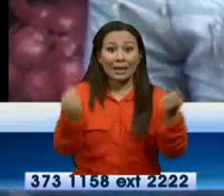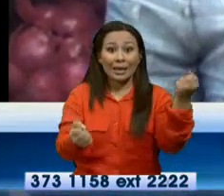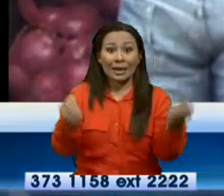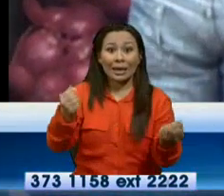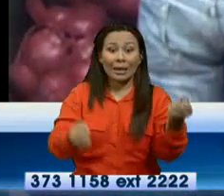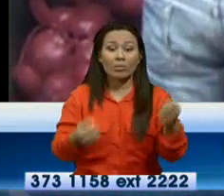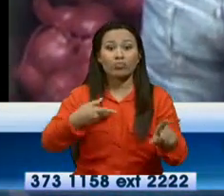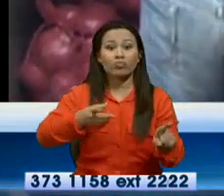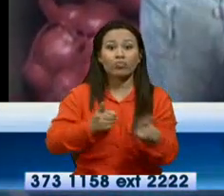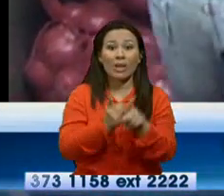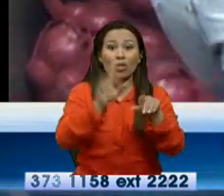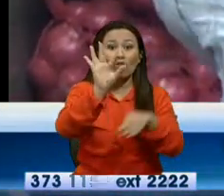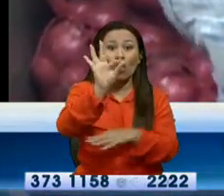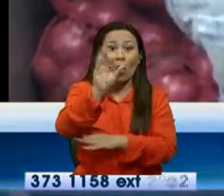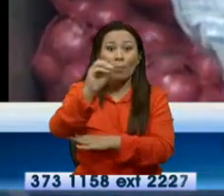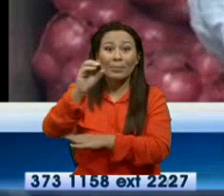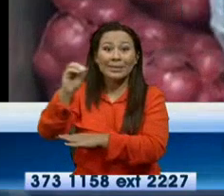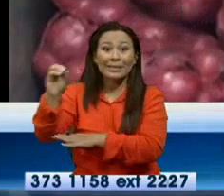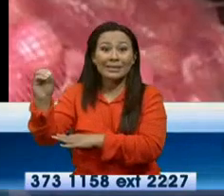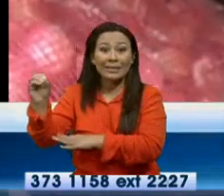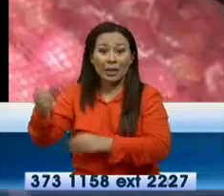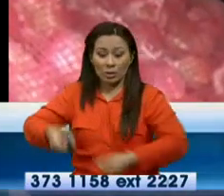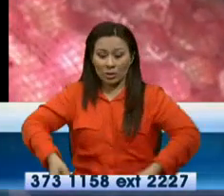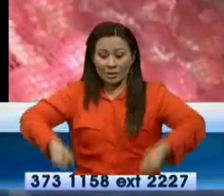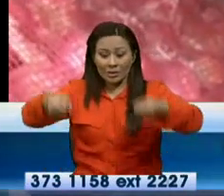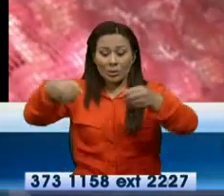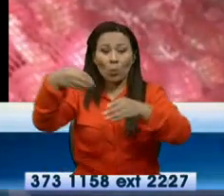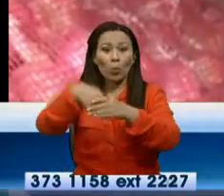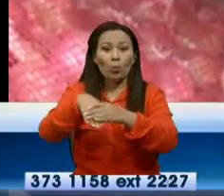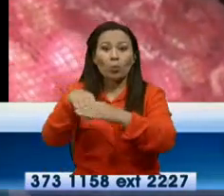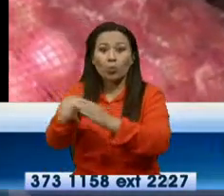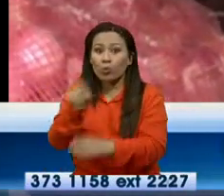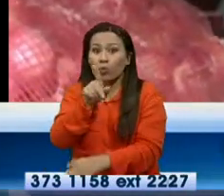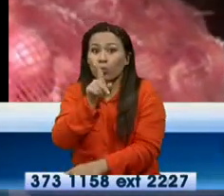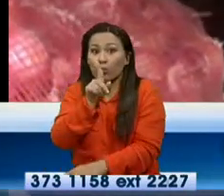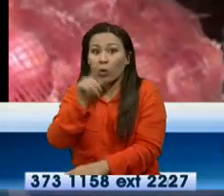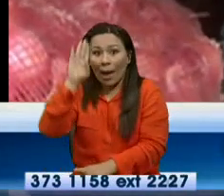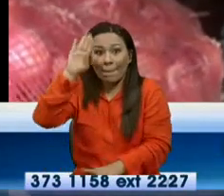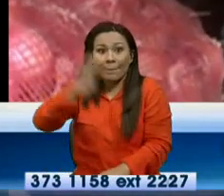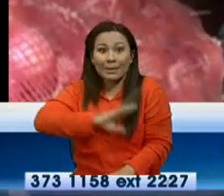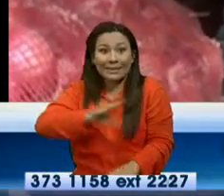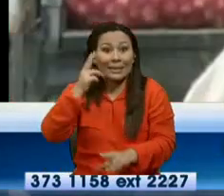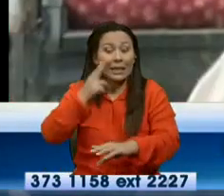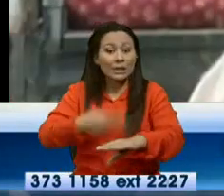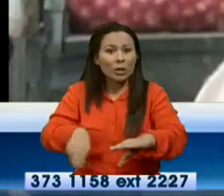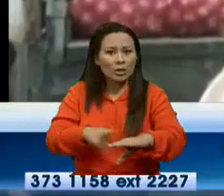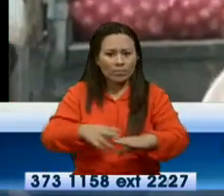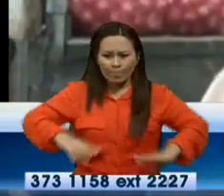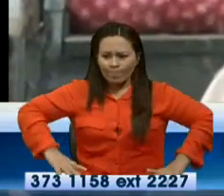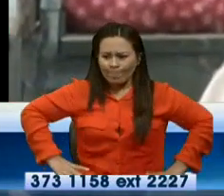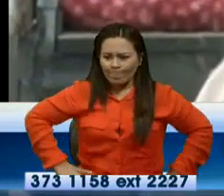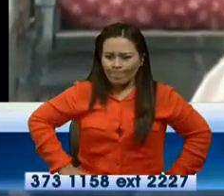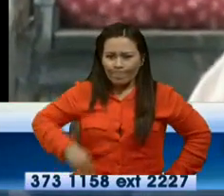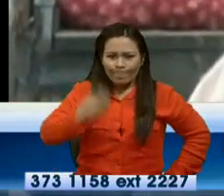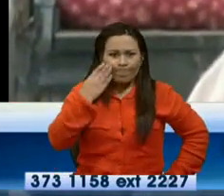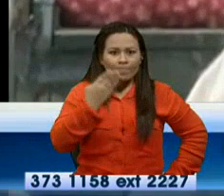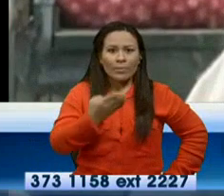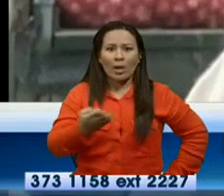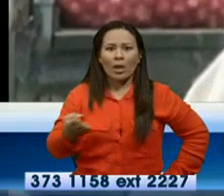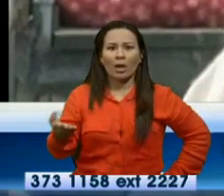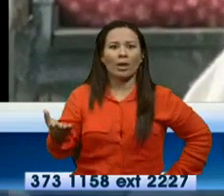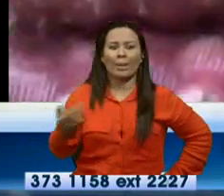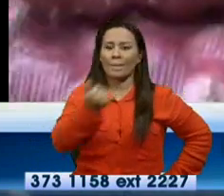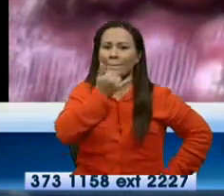de la Unidad de Investigaciones de Delitos Energéticos e Hidrocarburíferos de la Policía Nacional. A decir del teniente Juan Narváez,